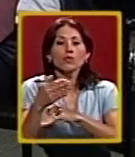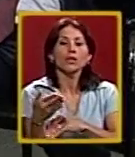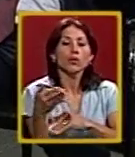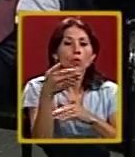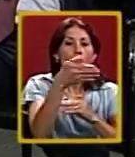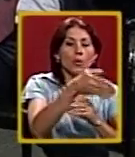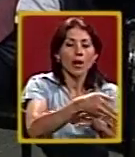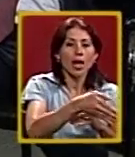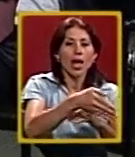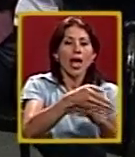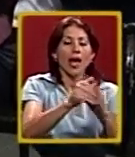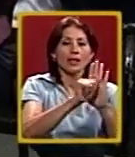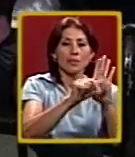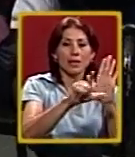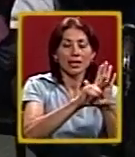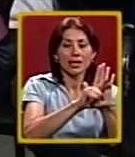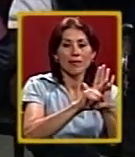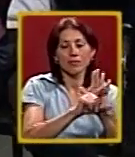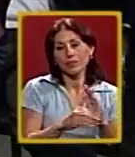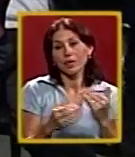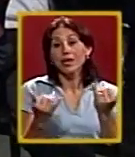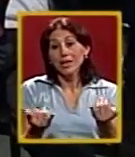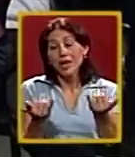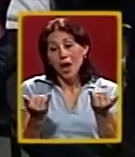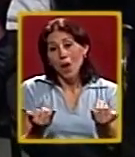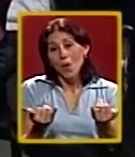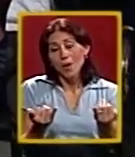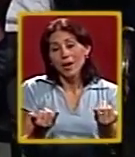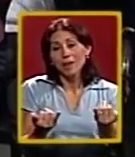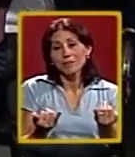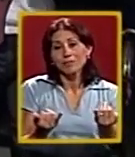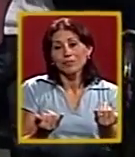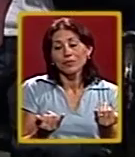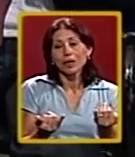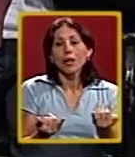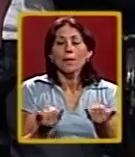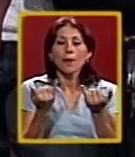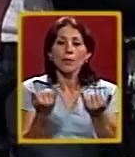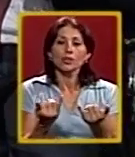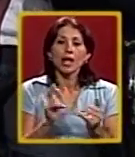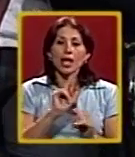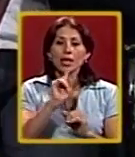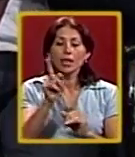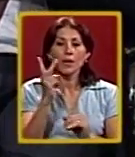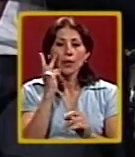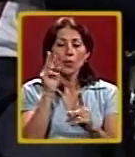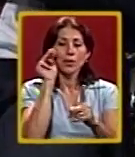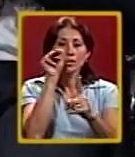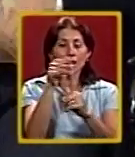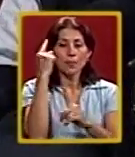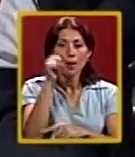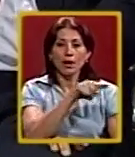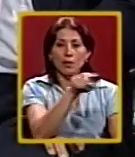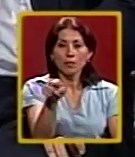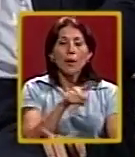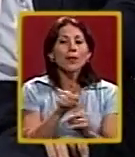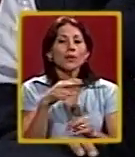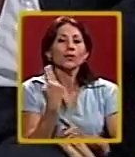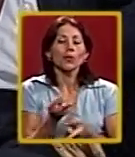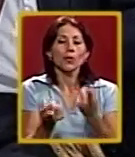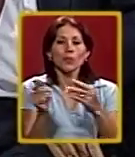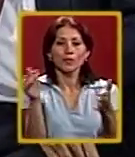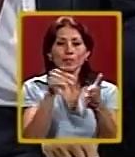y ahora tenemos que ir limitaba. Ya no al plenario, sino a un mensaje que el canal tiene para las amigas y amigos, pero nosotros